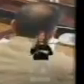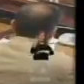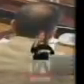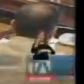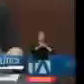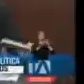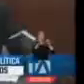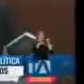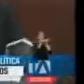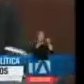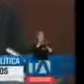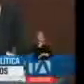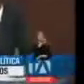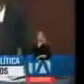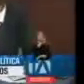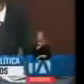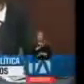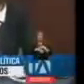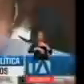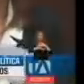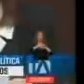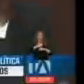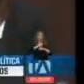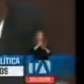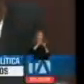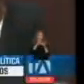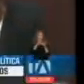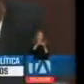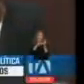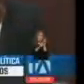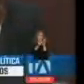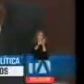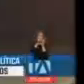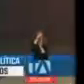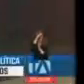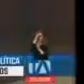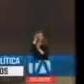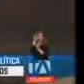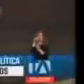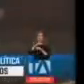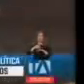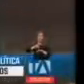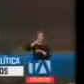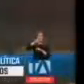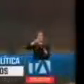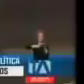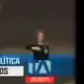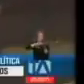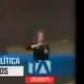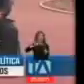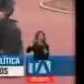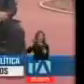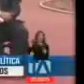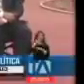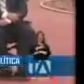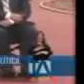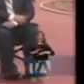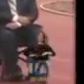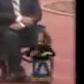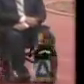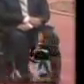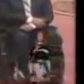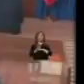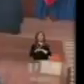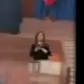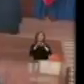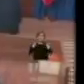137 asambleístas, todas las autoridades de control, la ministra María Paula Romo, el procurador Íñigo Salvador y el presidente de la República, no se